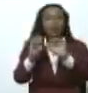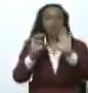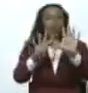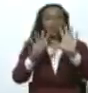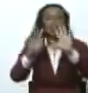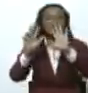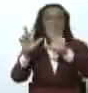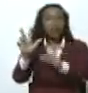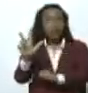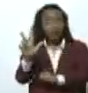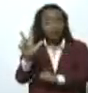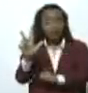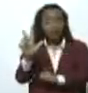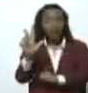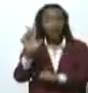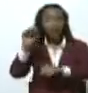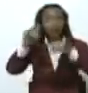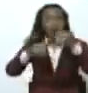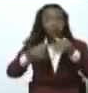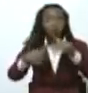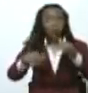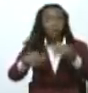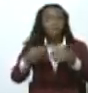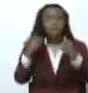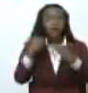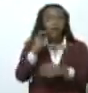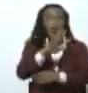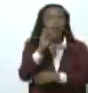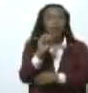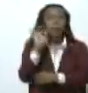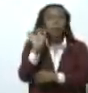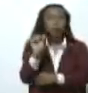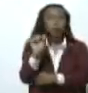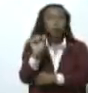125.793 votos, para un